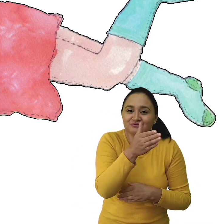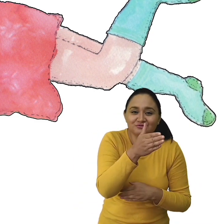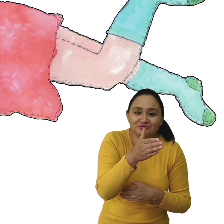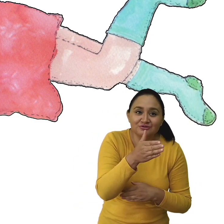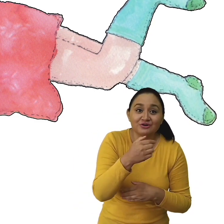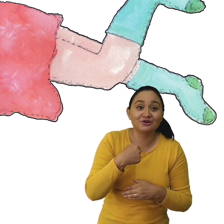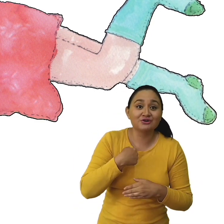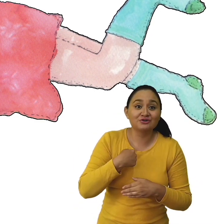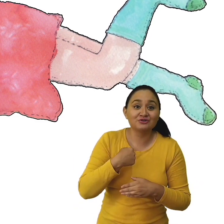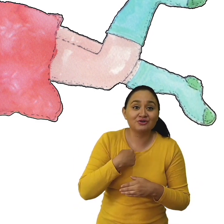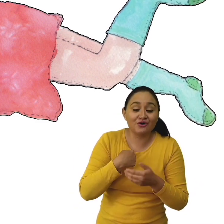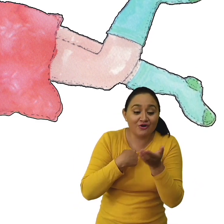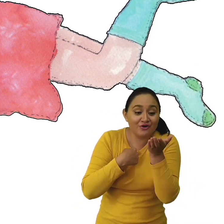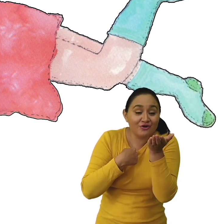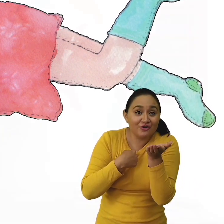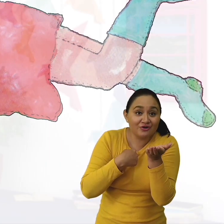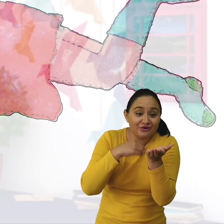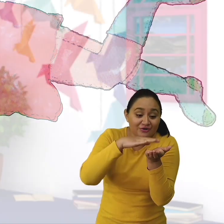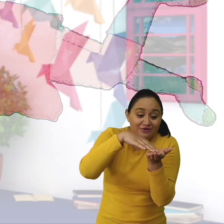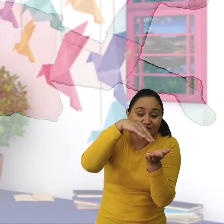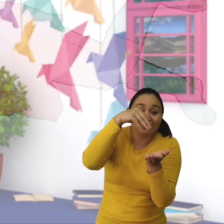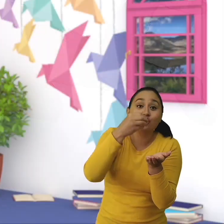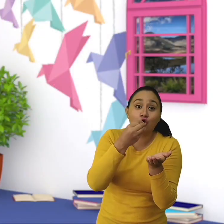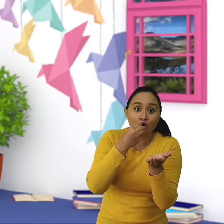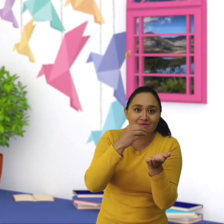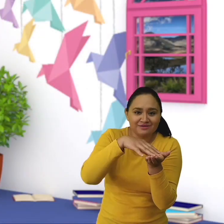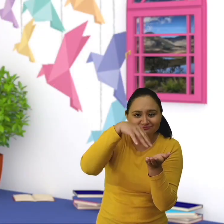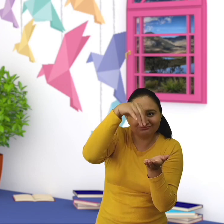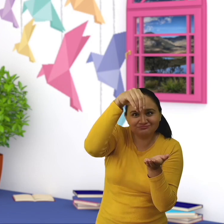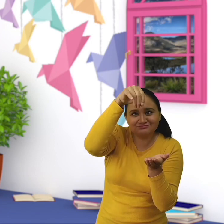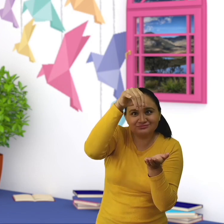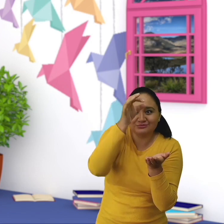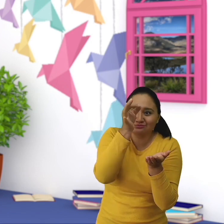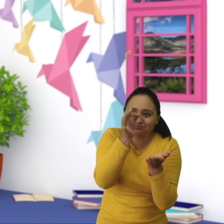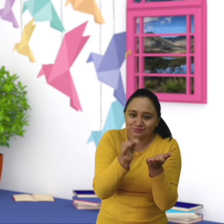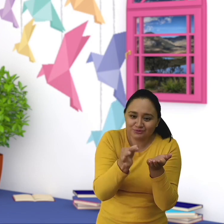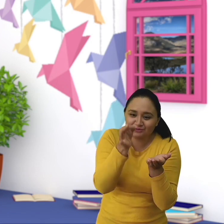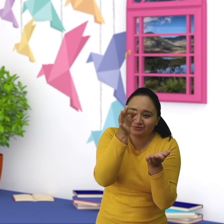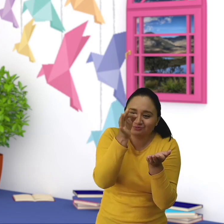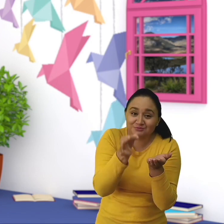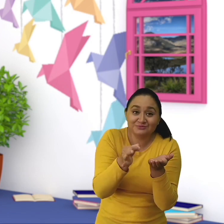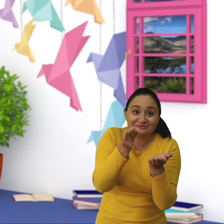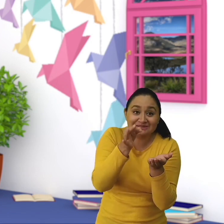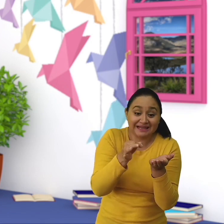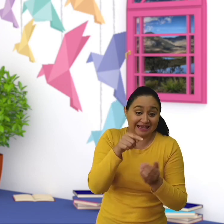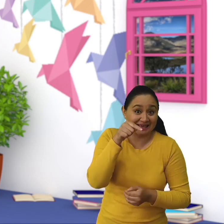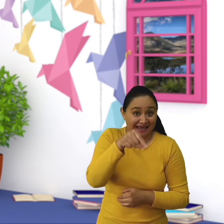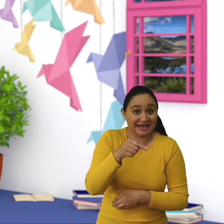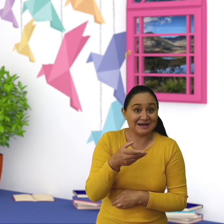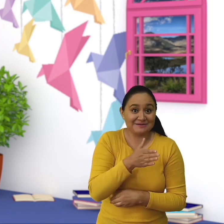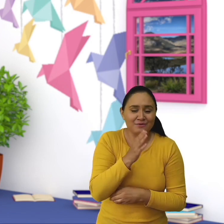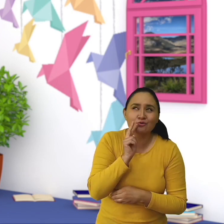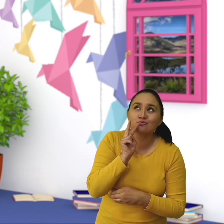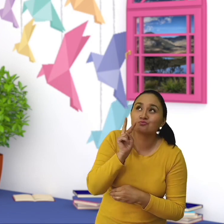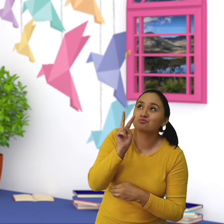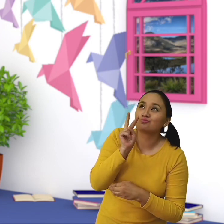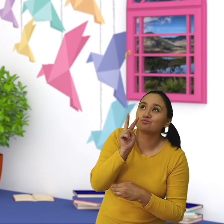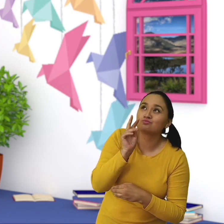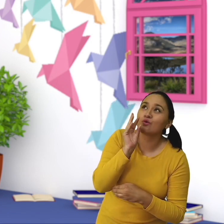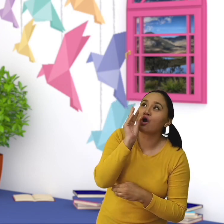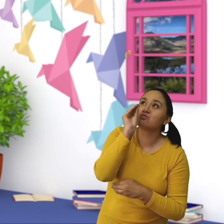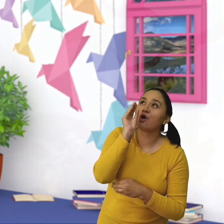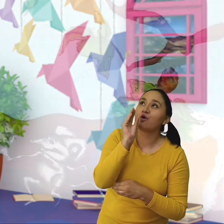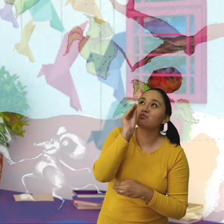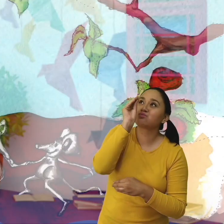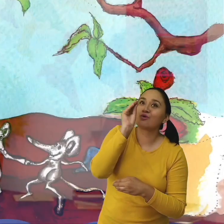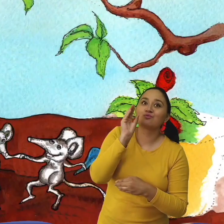mano, le rociaba con finas hojuelas de nieve y ella emergía de su plácido sueño ejecutando una